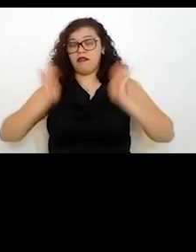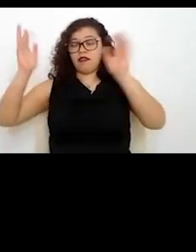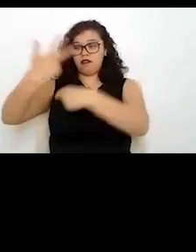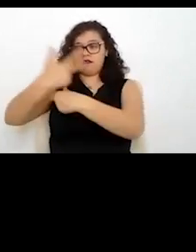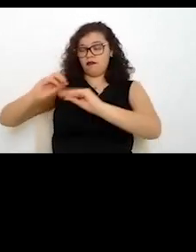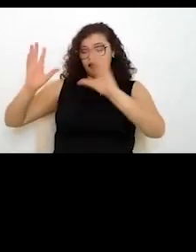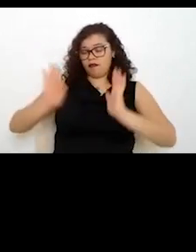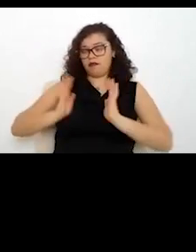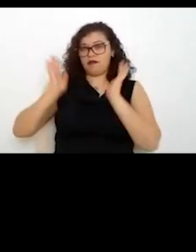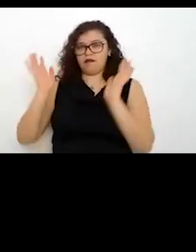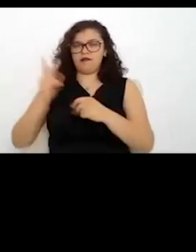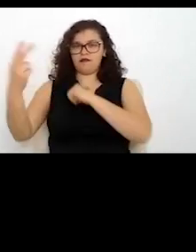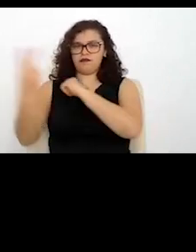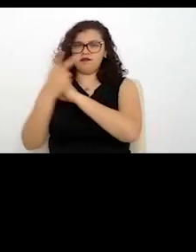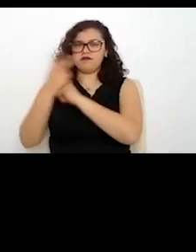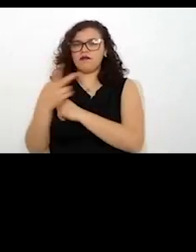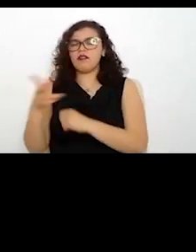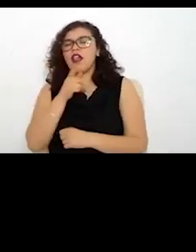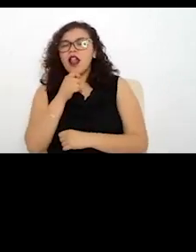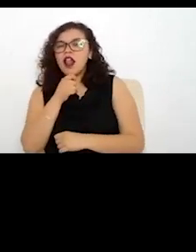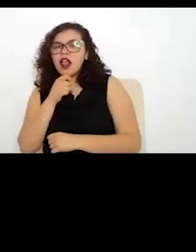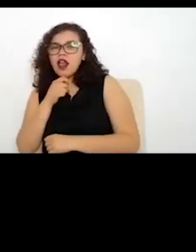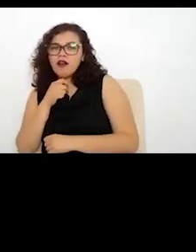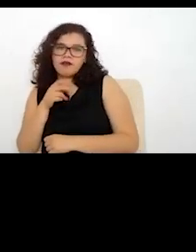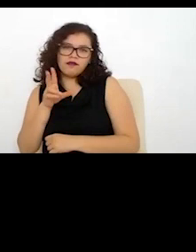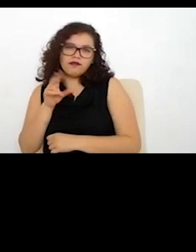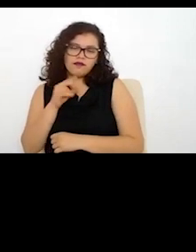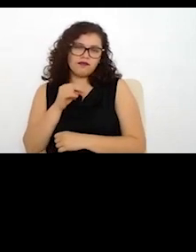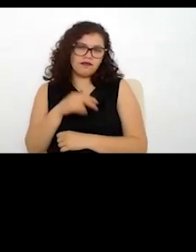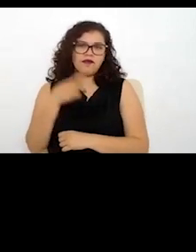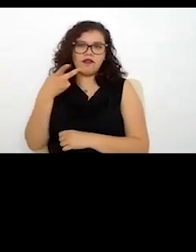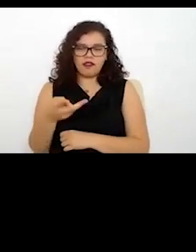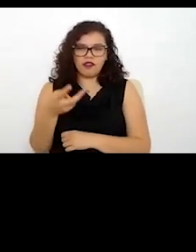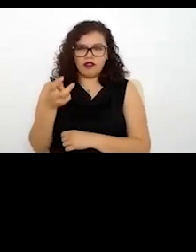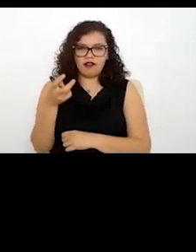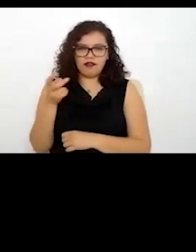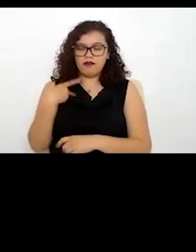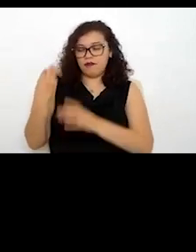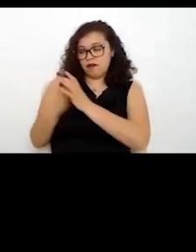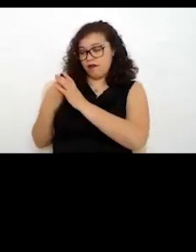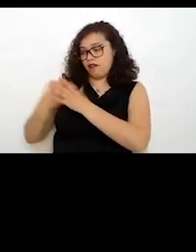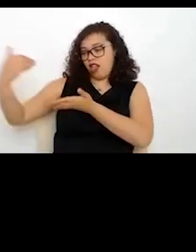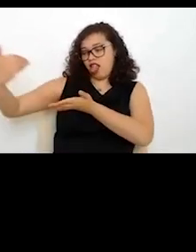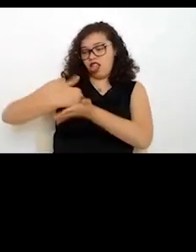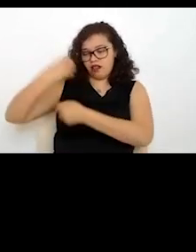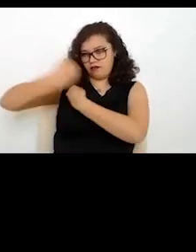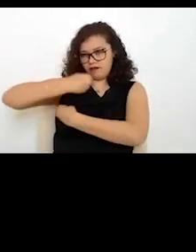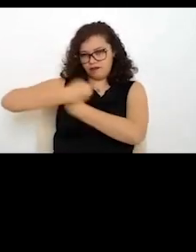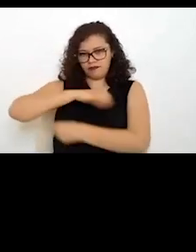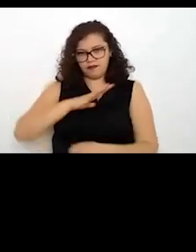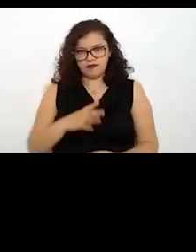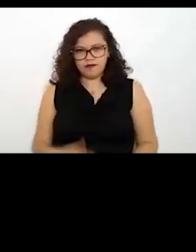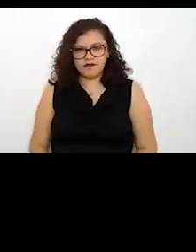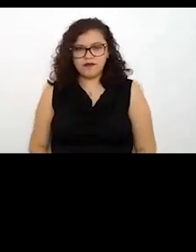tipo de vigilancia, por ejemplo, del micrófono. Esto de alguna forma violenta la privacidad del empleado y tiene